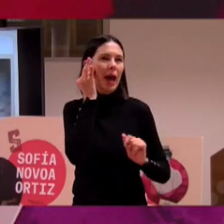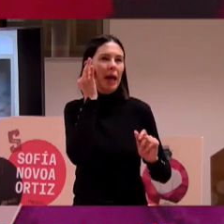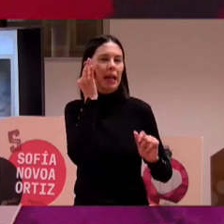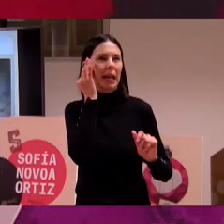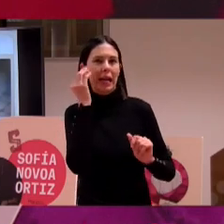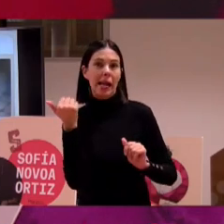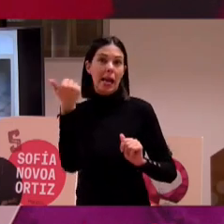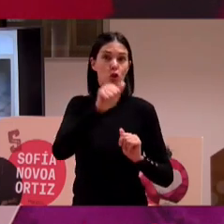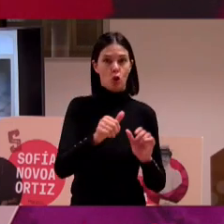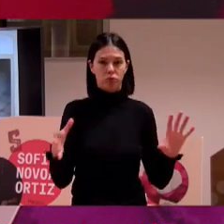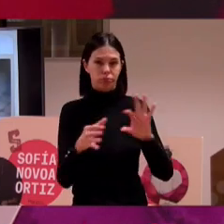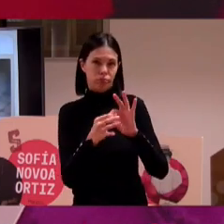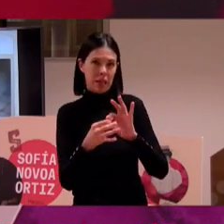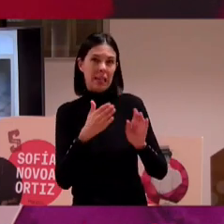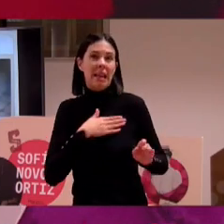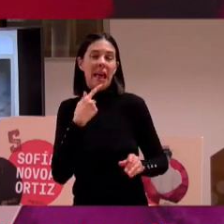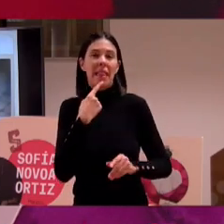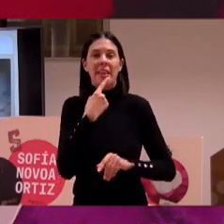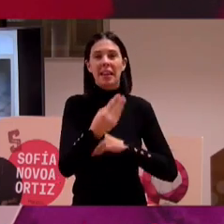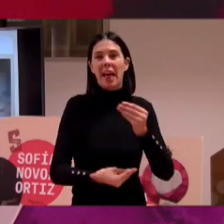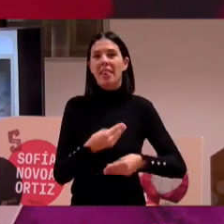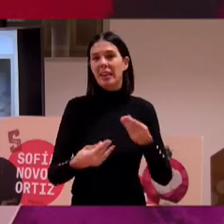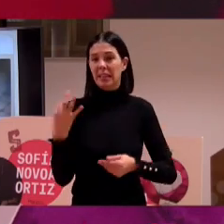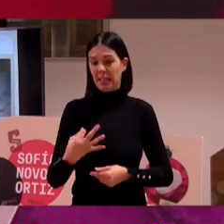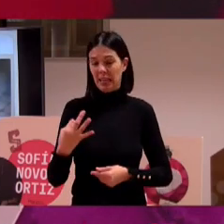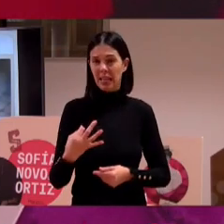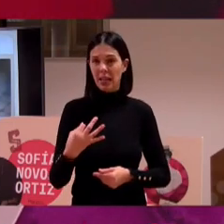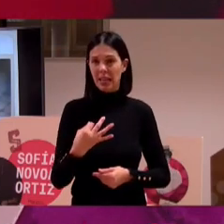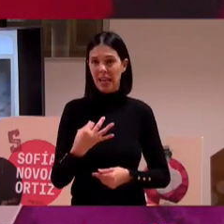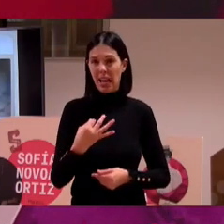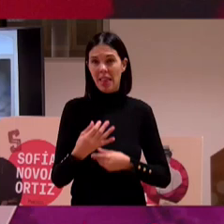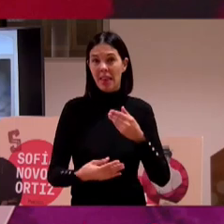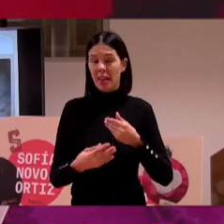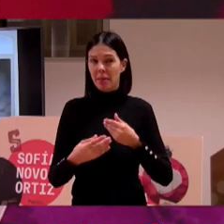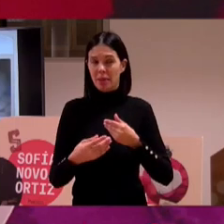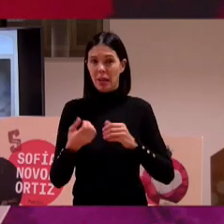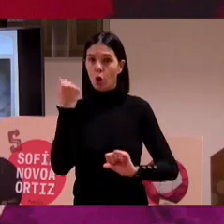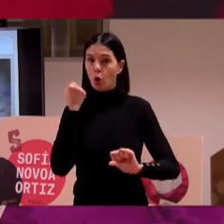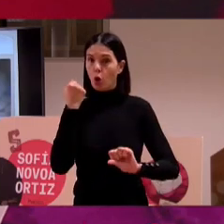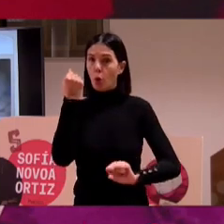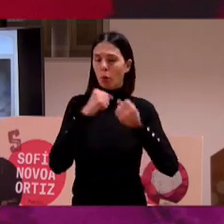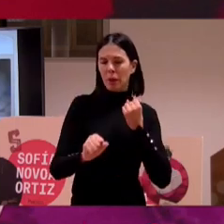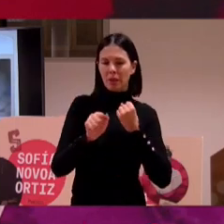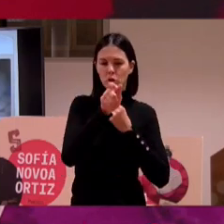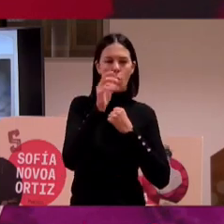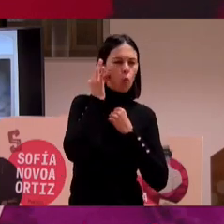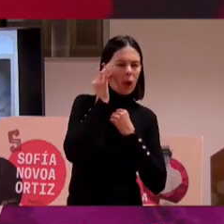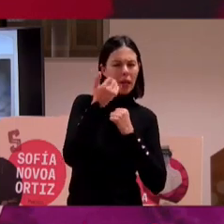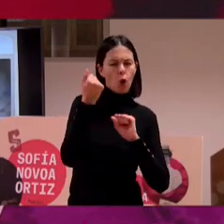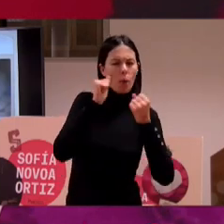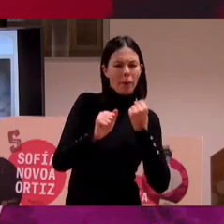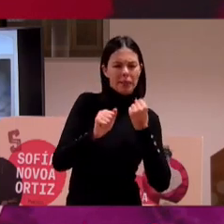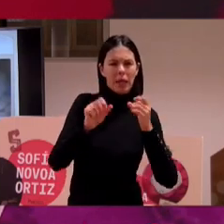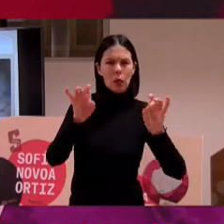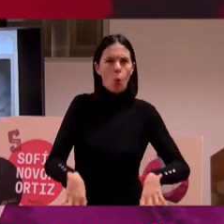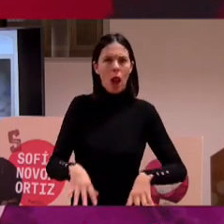conquistar a súa independencia económica facendo carreira e, continúa, que o seu comportamento masculino pensa e actúa como